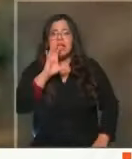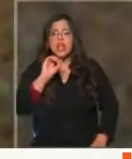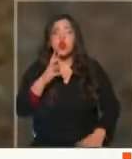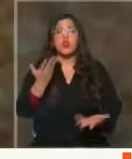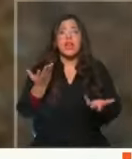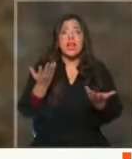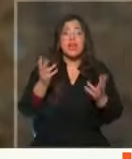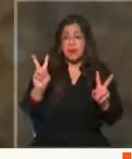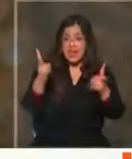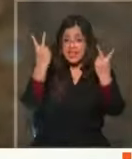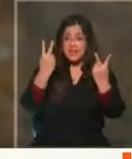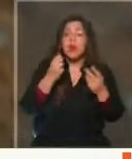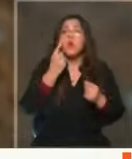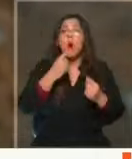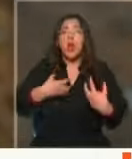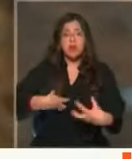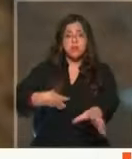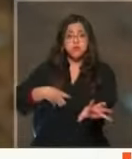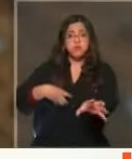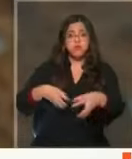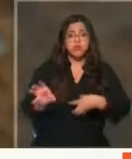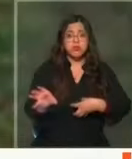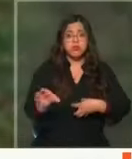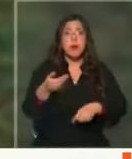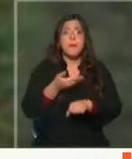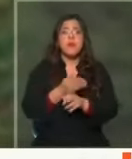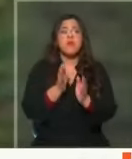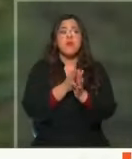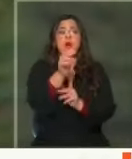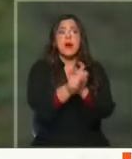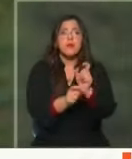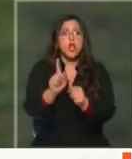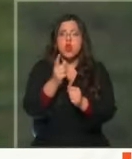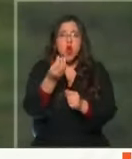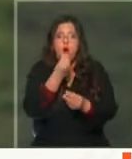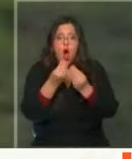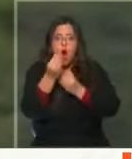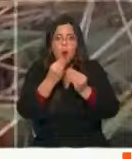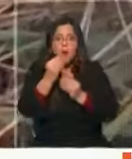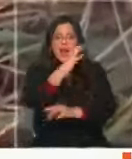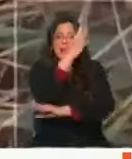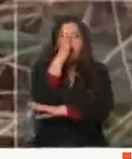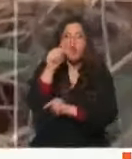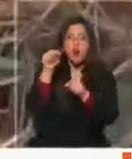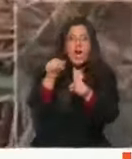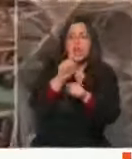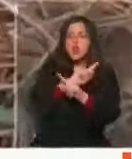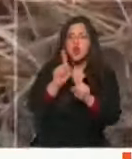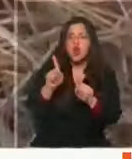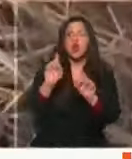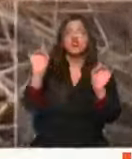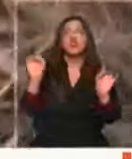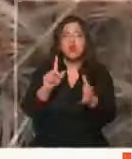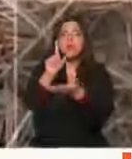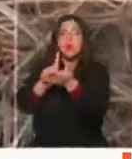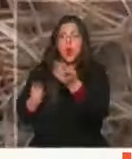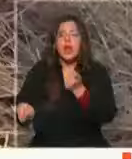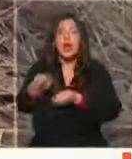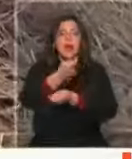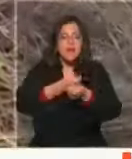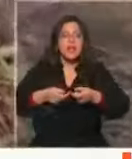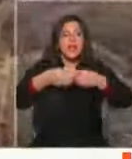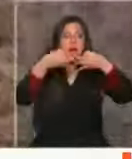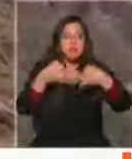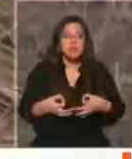El llamado de los expertos y autoridades es a no consumir hongos de manera silvestre, sino que hacerlo en lugares donde se vendan de forma